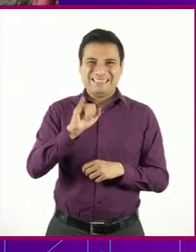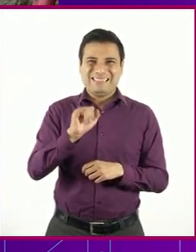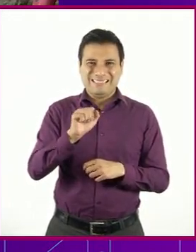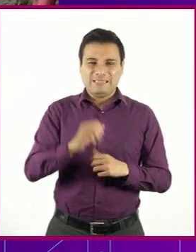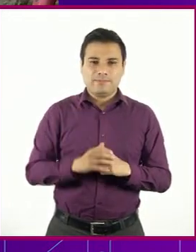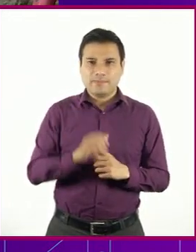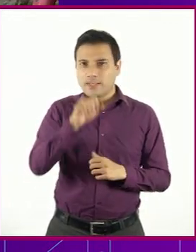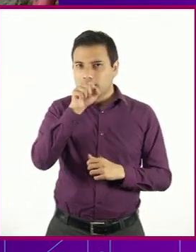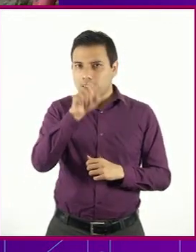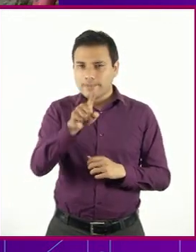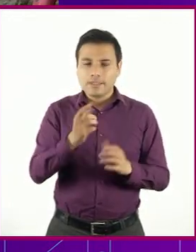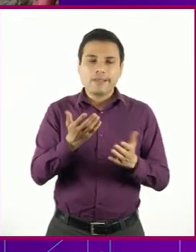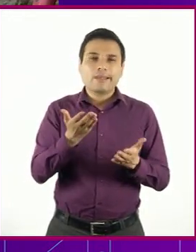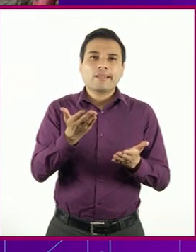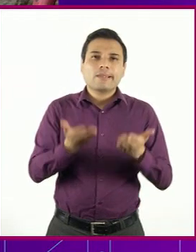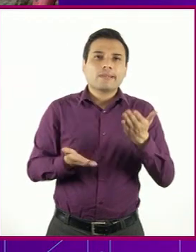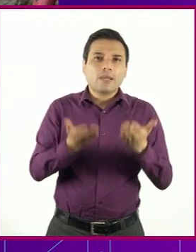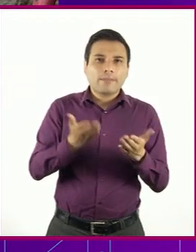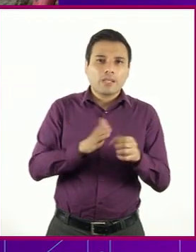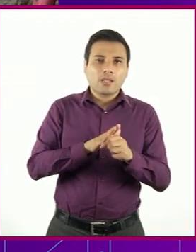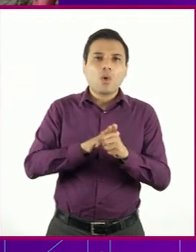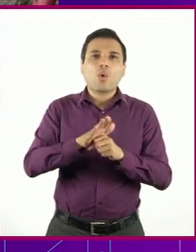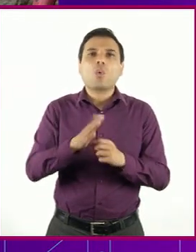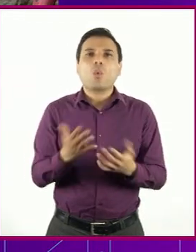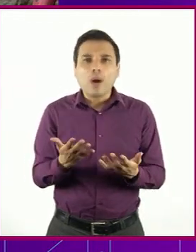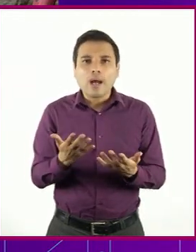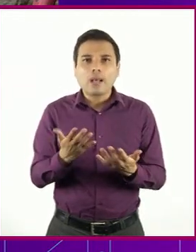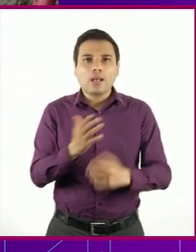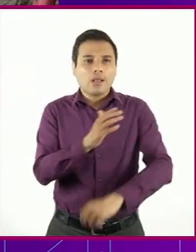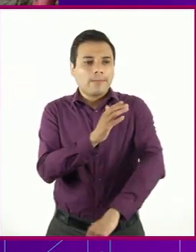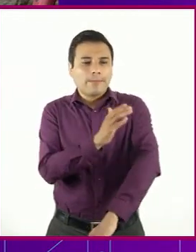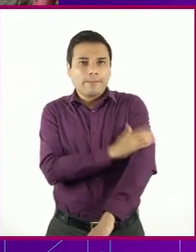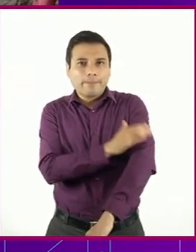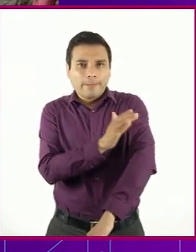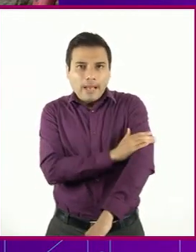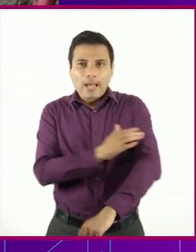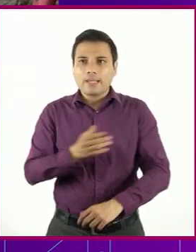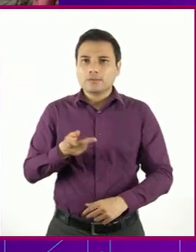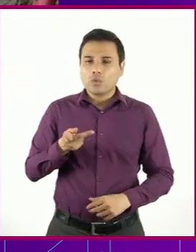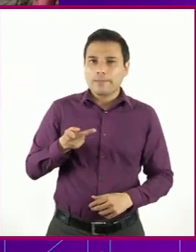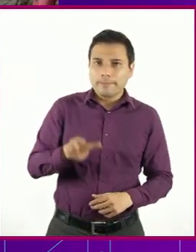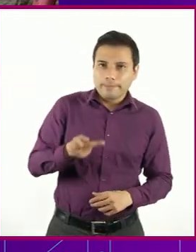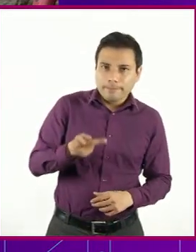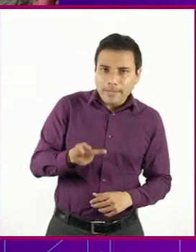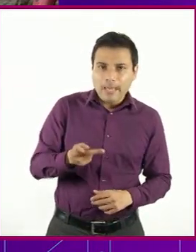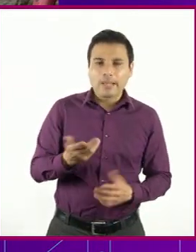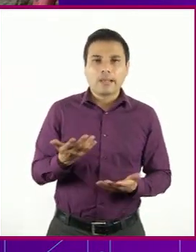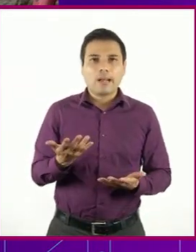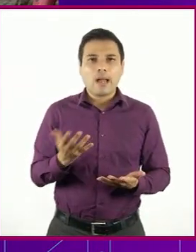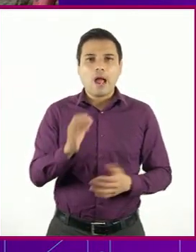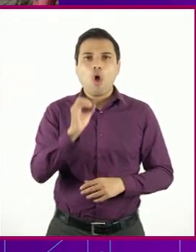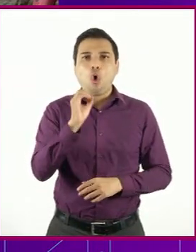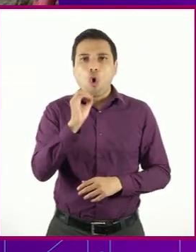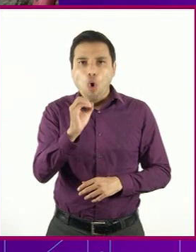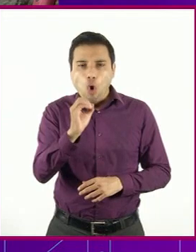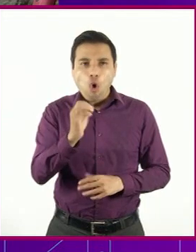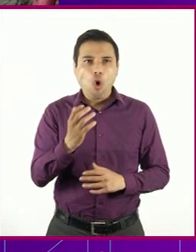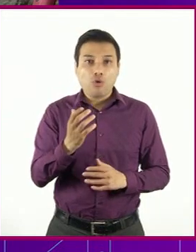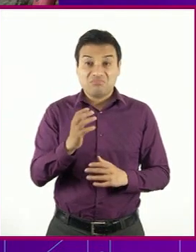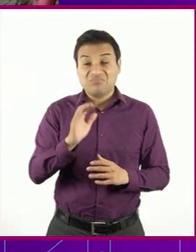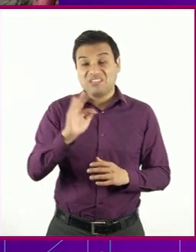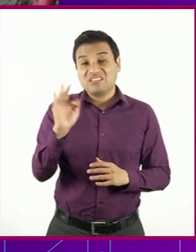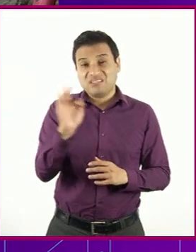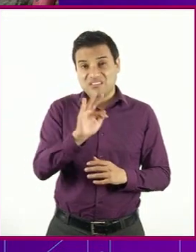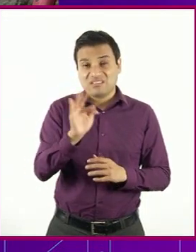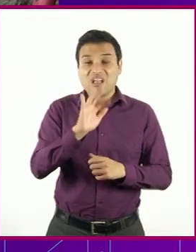lugar o más bien el miembro donde van a estar apoyadas estas prótesis. Pueden ir desde una amputación total, que es